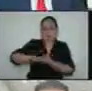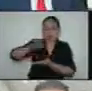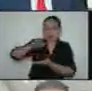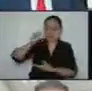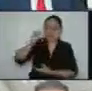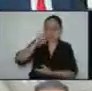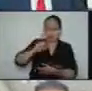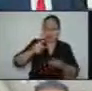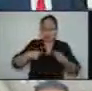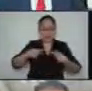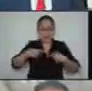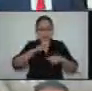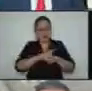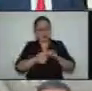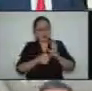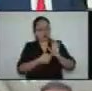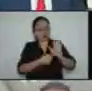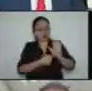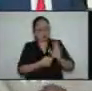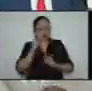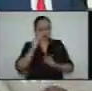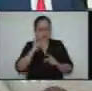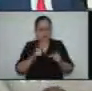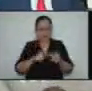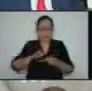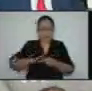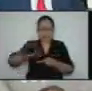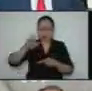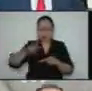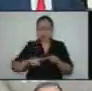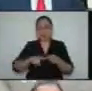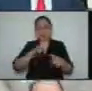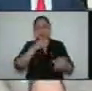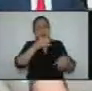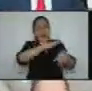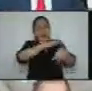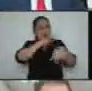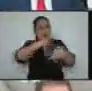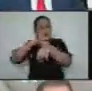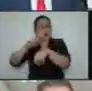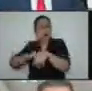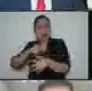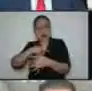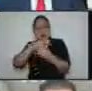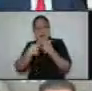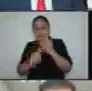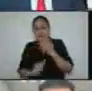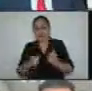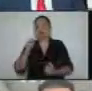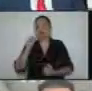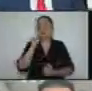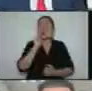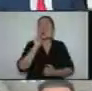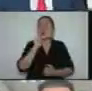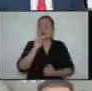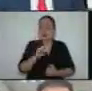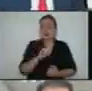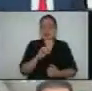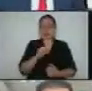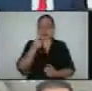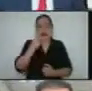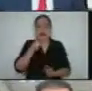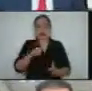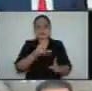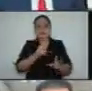personalizada y esta vista con las características que es la calificación y